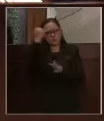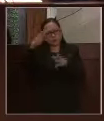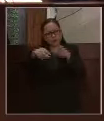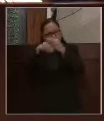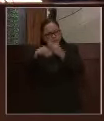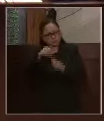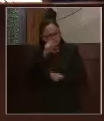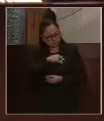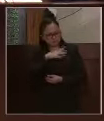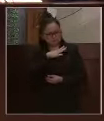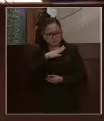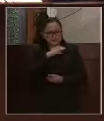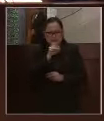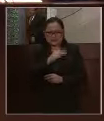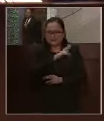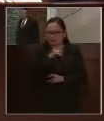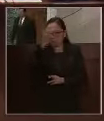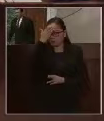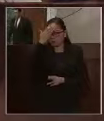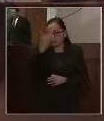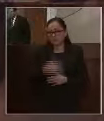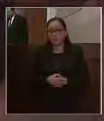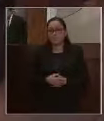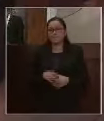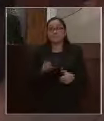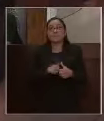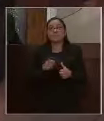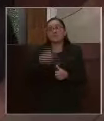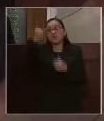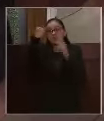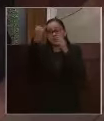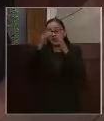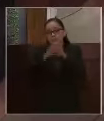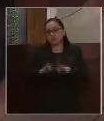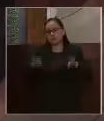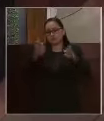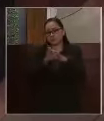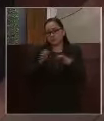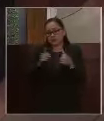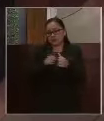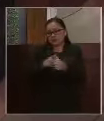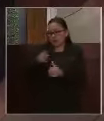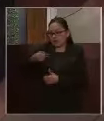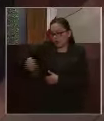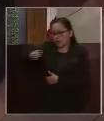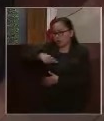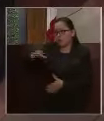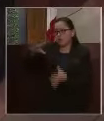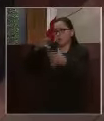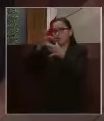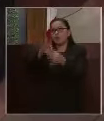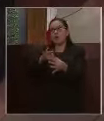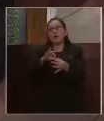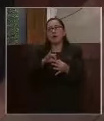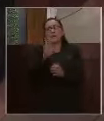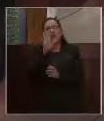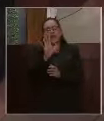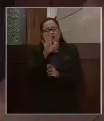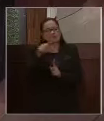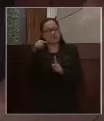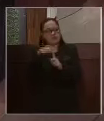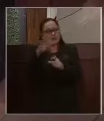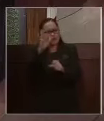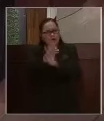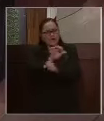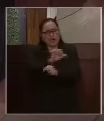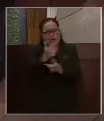encuentran y que justamente parten de un principio liberal, que es lo que nosotros en la jurisprudencia hemos llamado el manto jurídico protector a